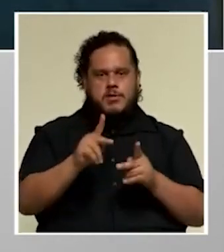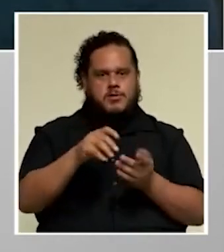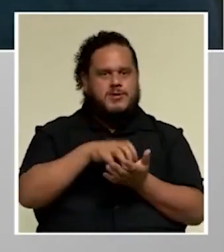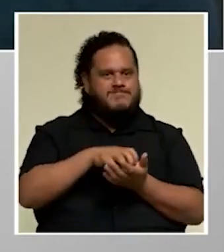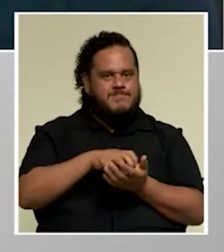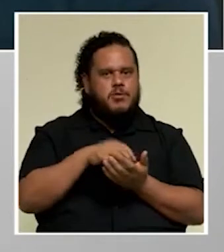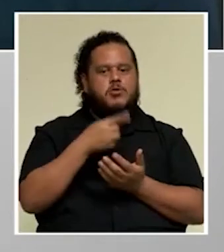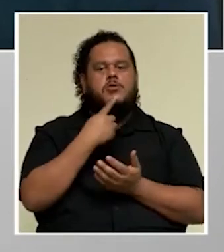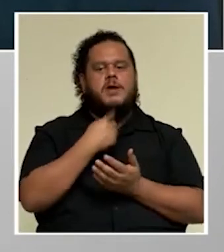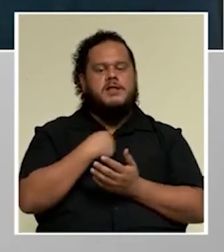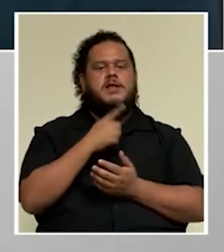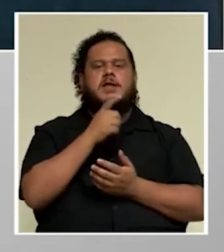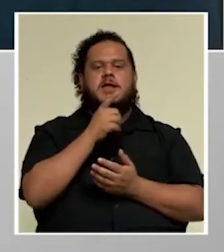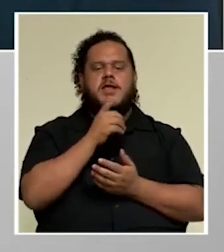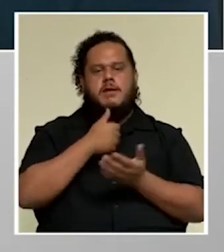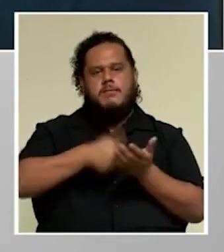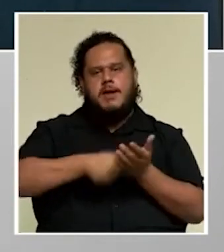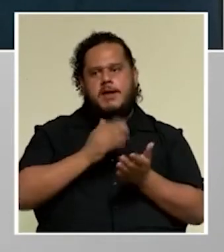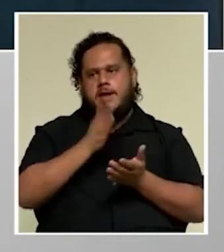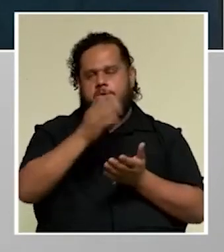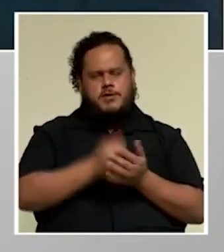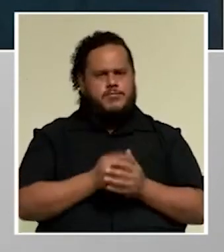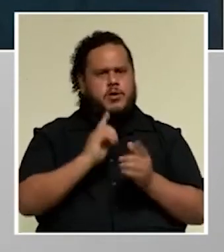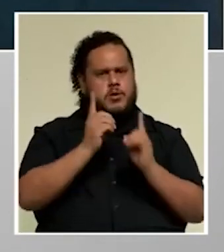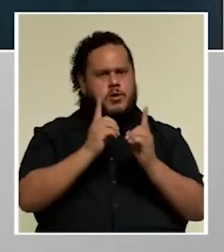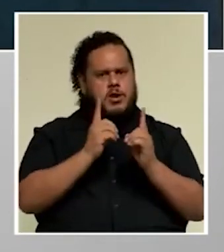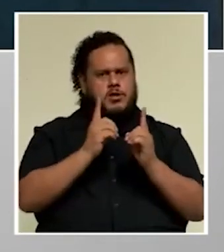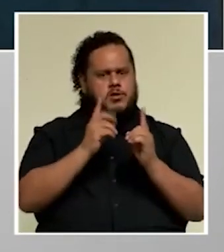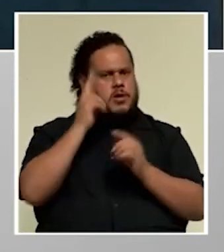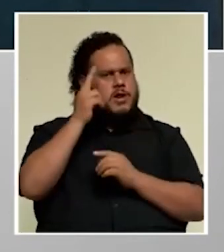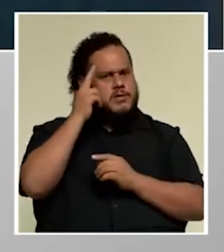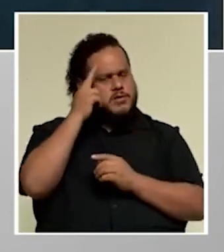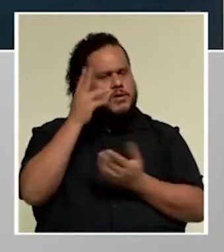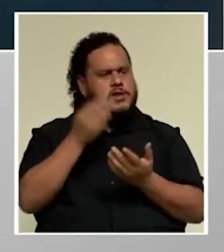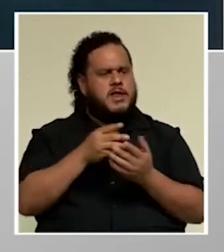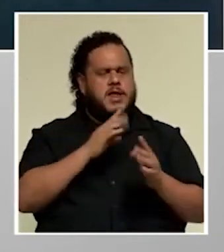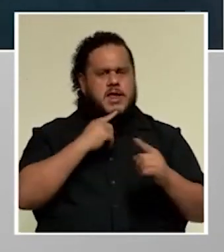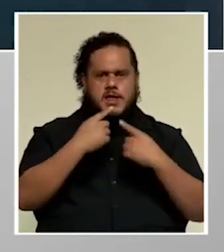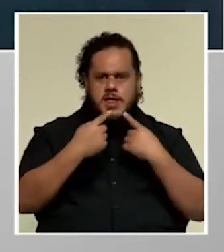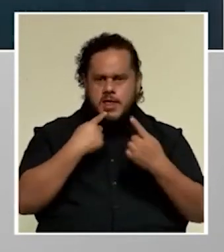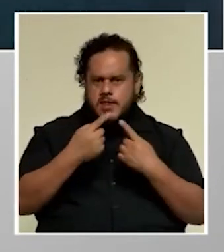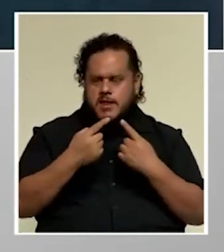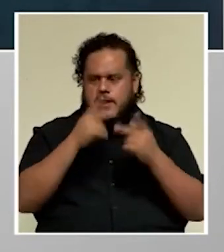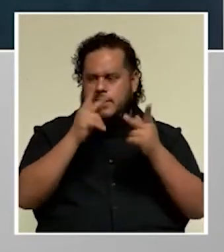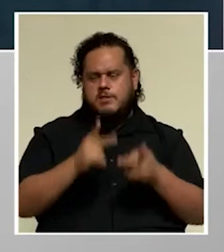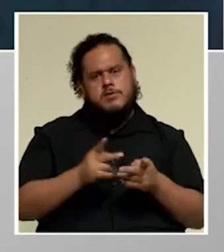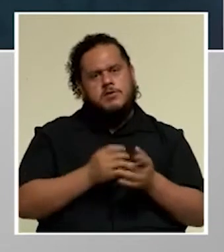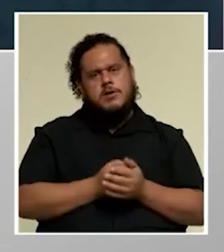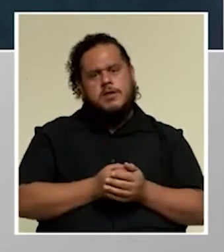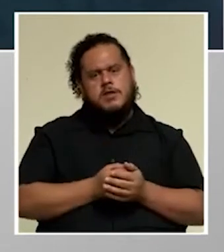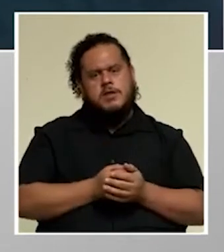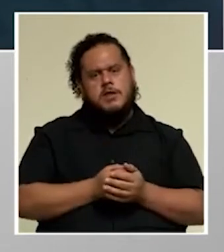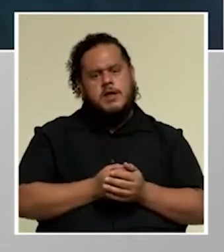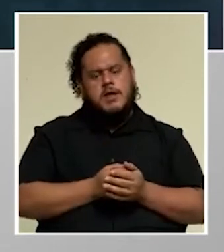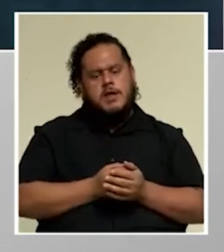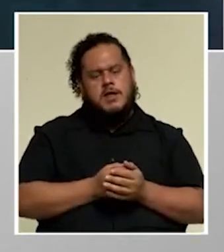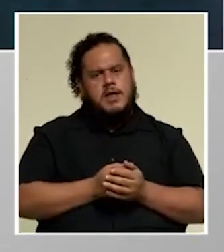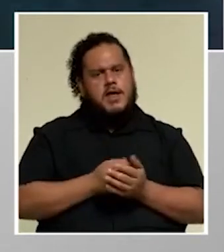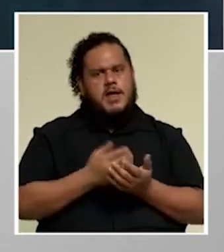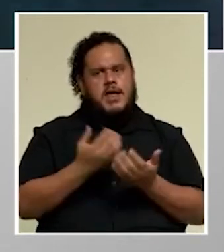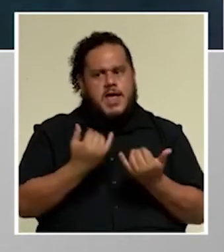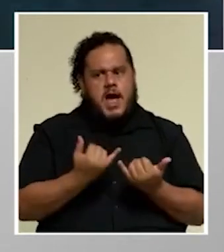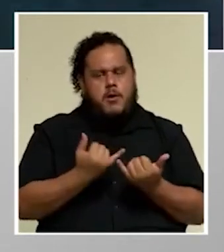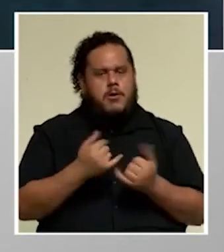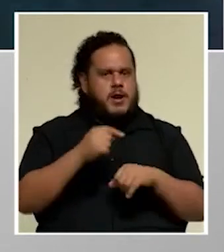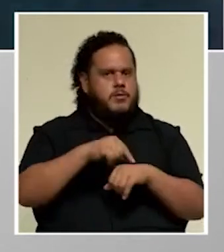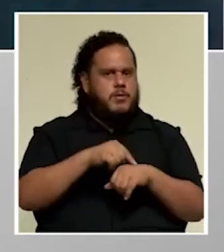quién van a votar. ¿Cuáles son las razones, para ir al tercer gráfico, que argumentan las personas que están en este